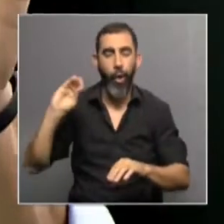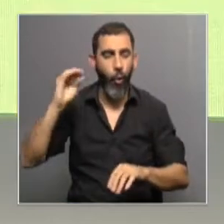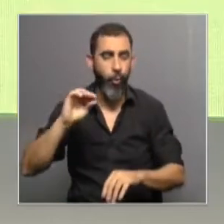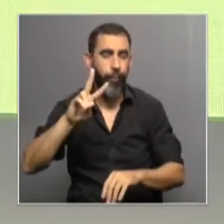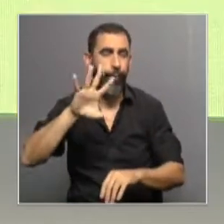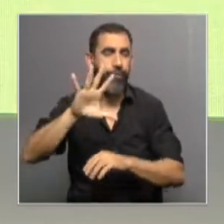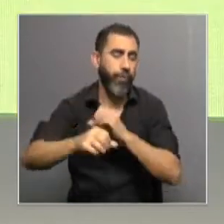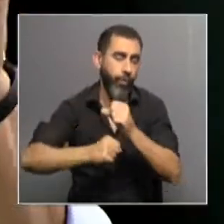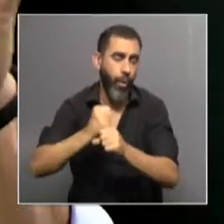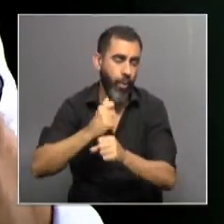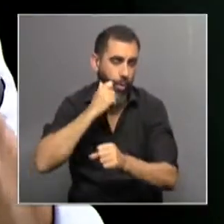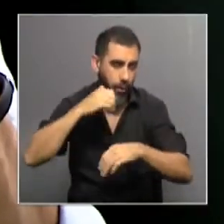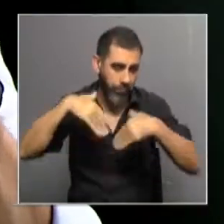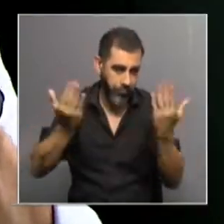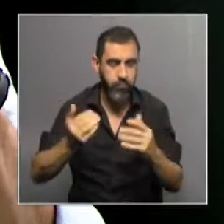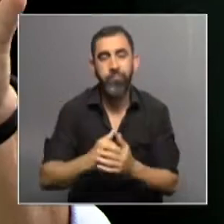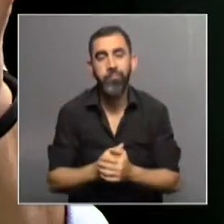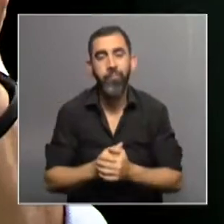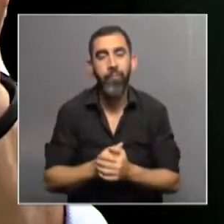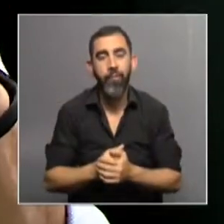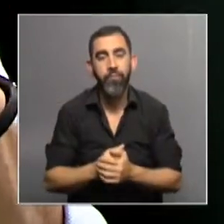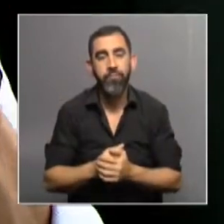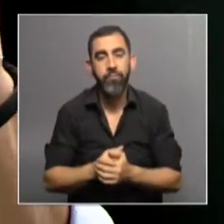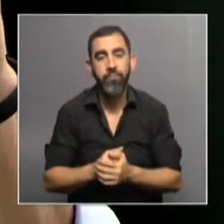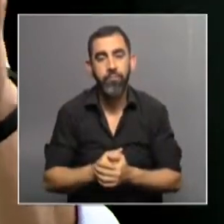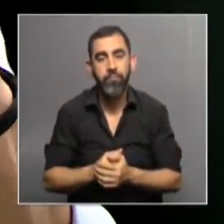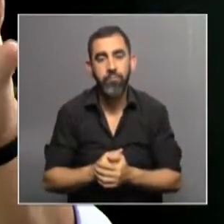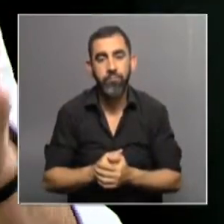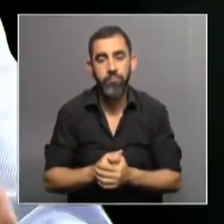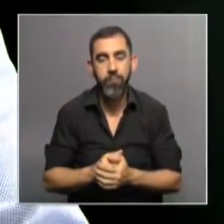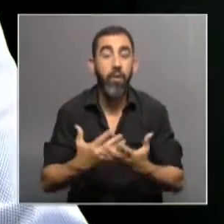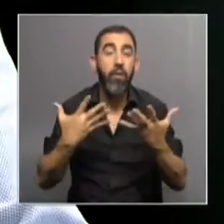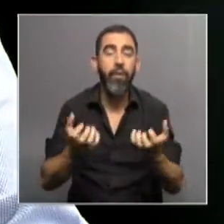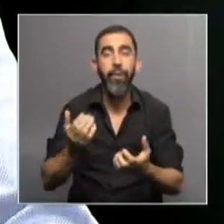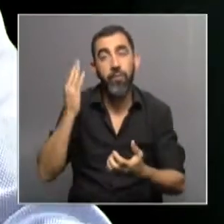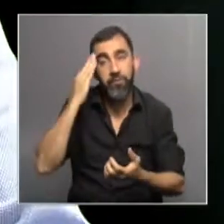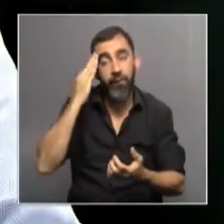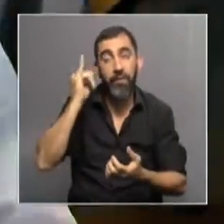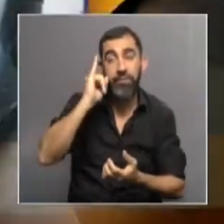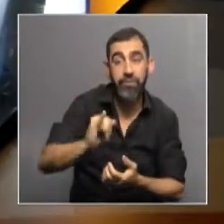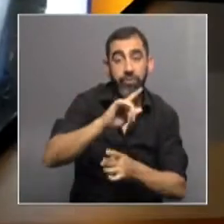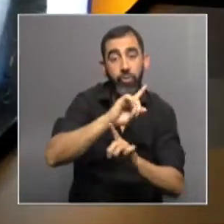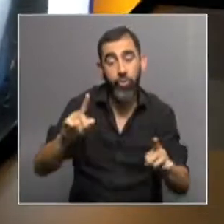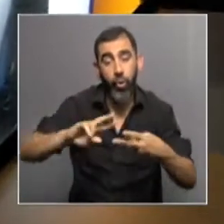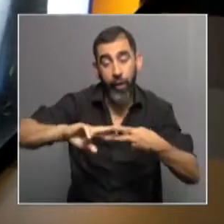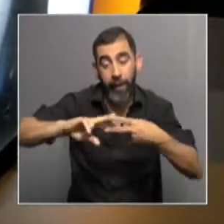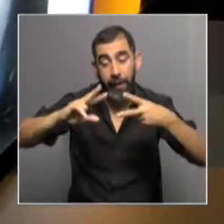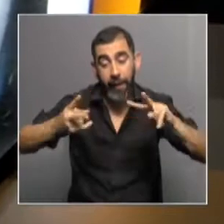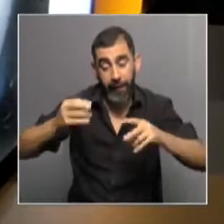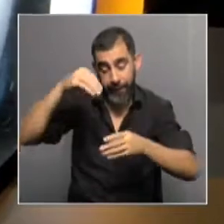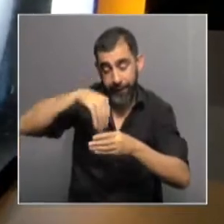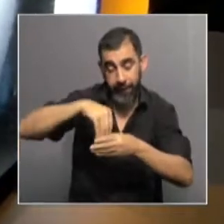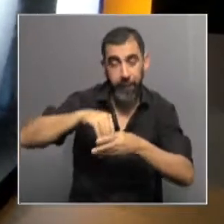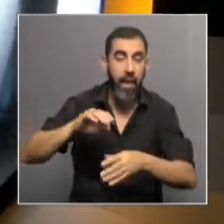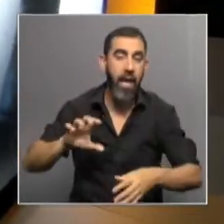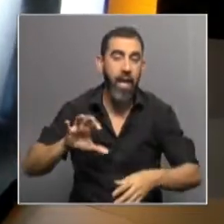años, ¿no? Decide que quiere, bueno, saber si tiene o no condiciones genéticas para padecer. En este caso,